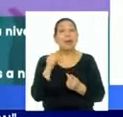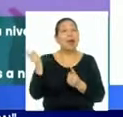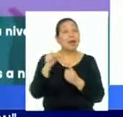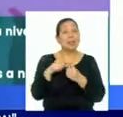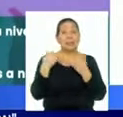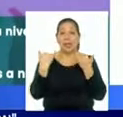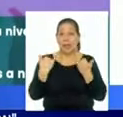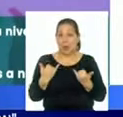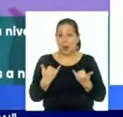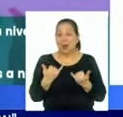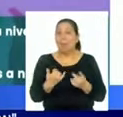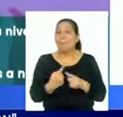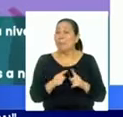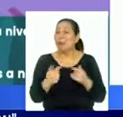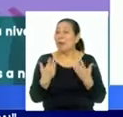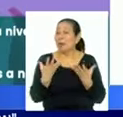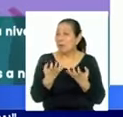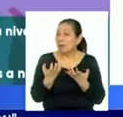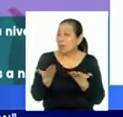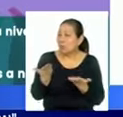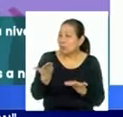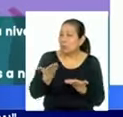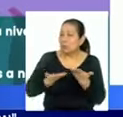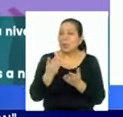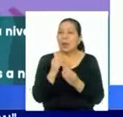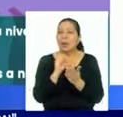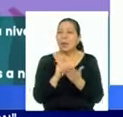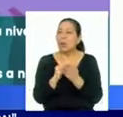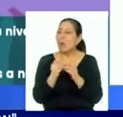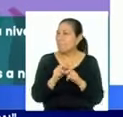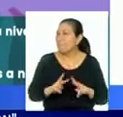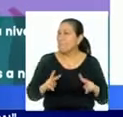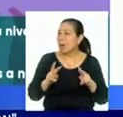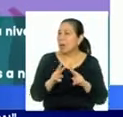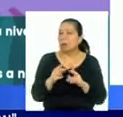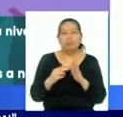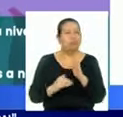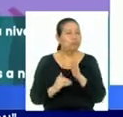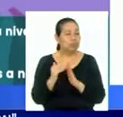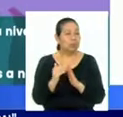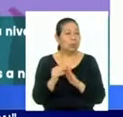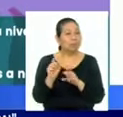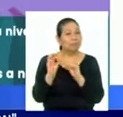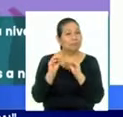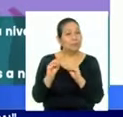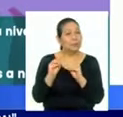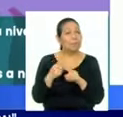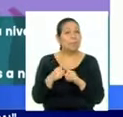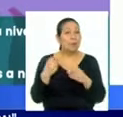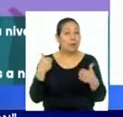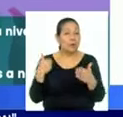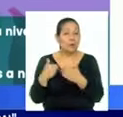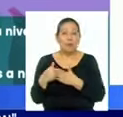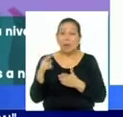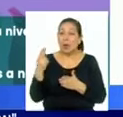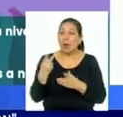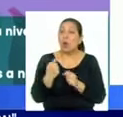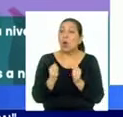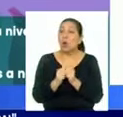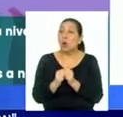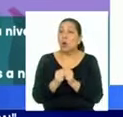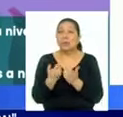fecha. Tenemos una valoración, hemos obtenido una valoración sobresaliente en el índice de capacidad preventiva frente a la corrupción